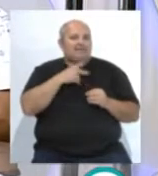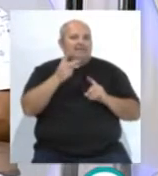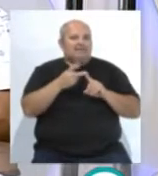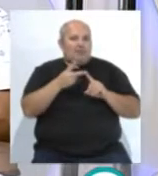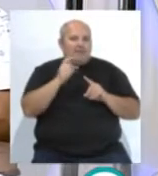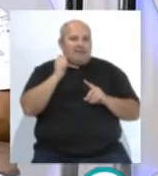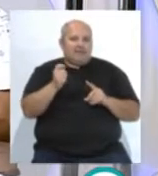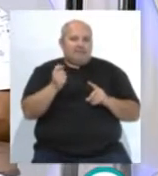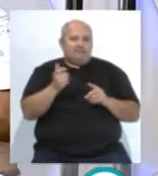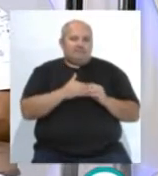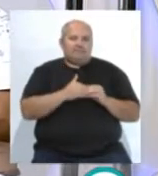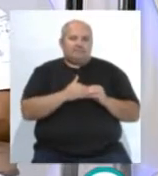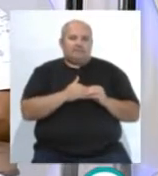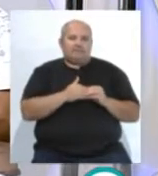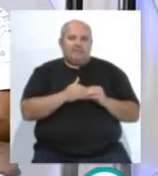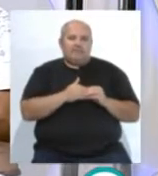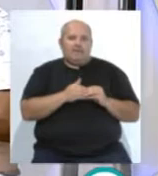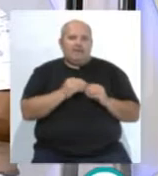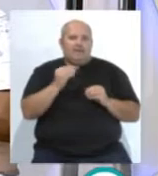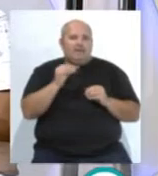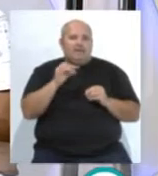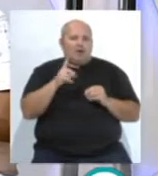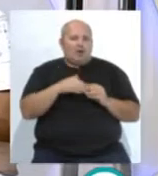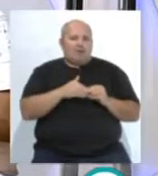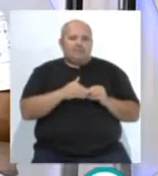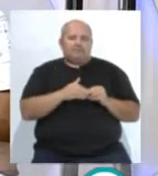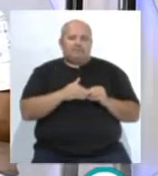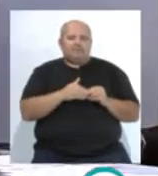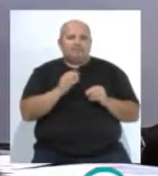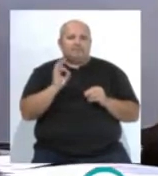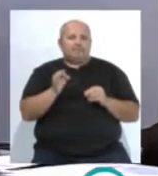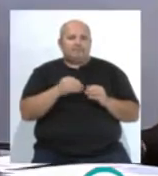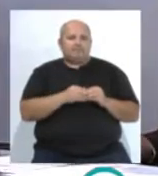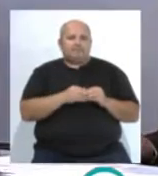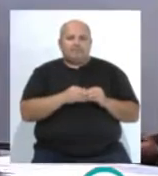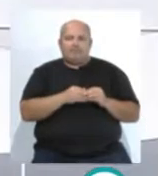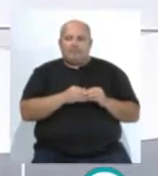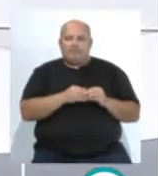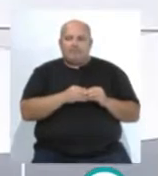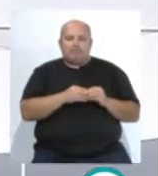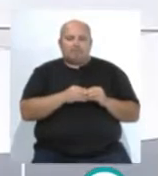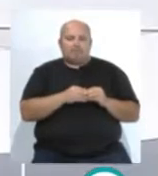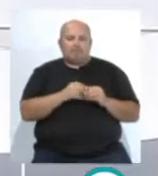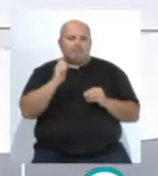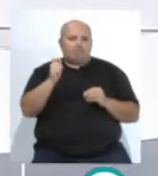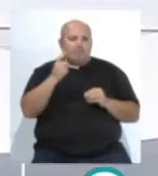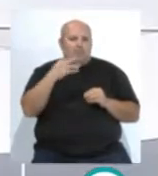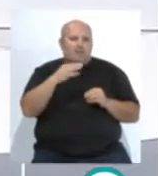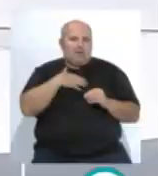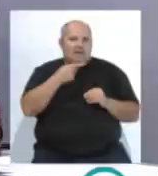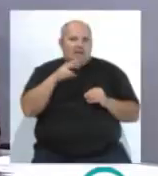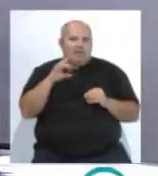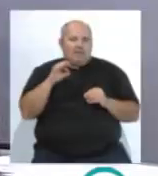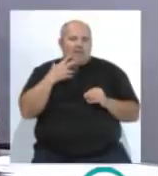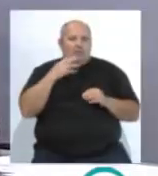segunda? Porque no está jugando balón. No, Querol no. No. También es verdad que el Granada... La única tarjeta que hubo, Garrido. Sí. Creo que el Granada,